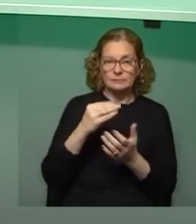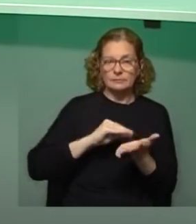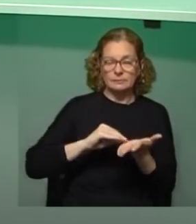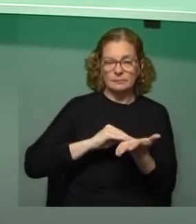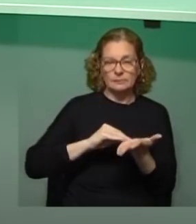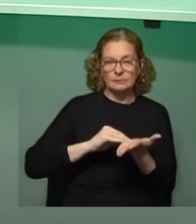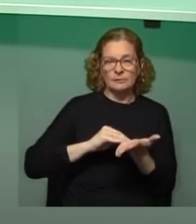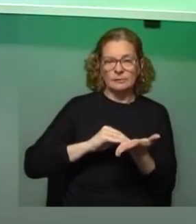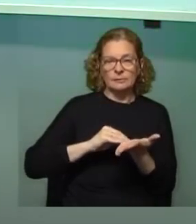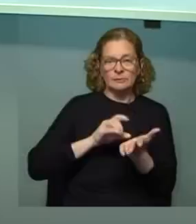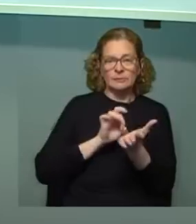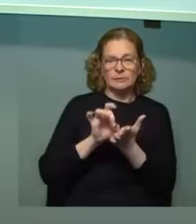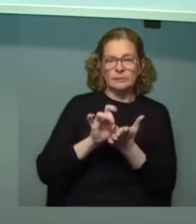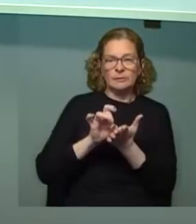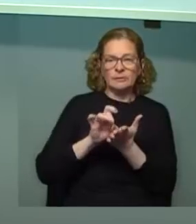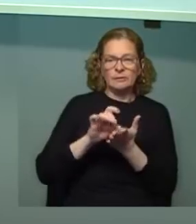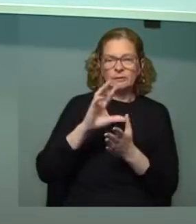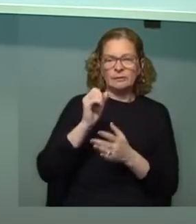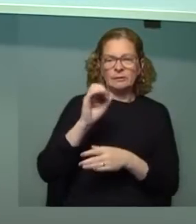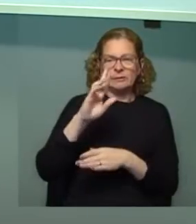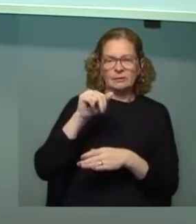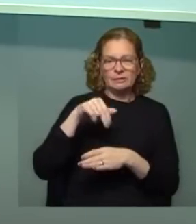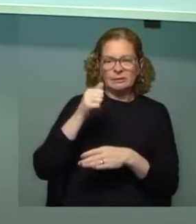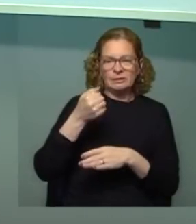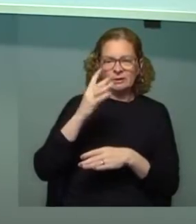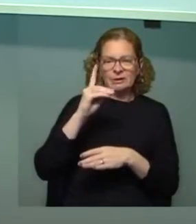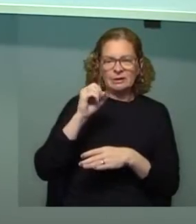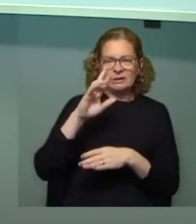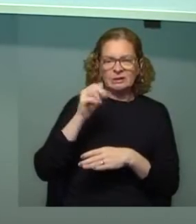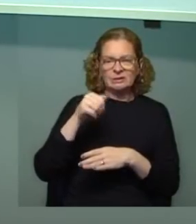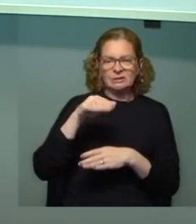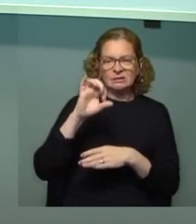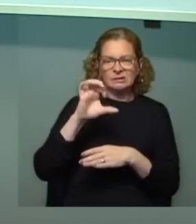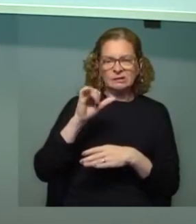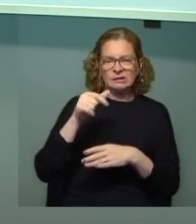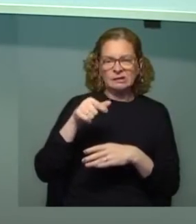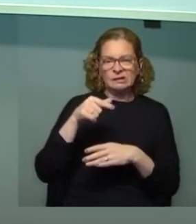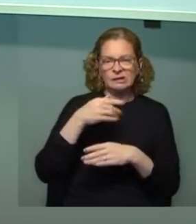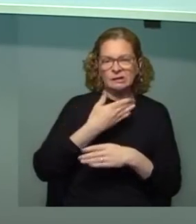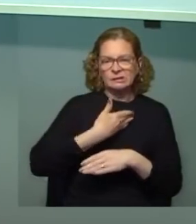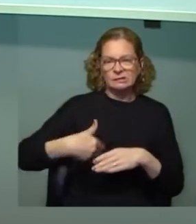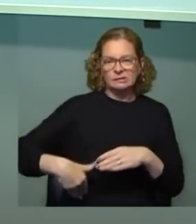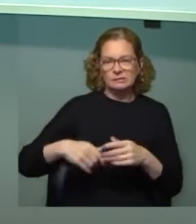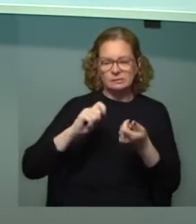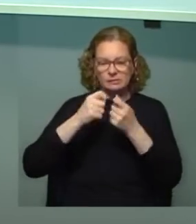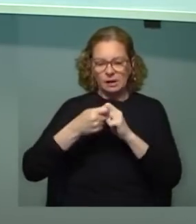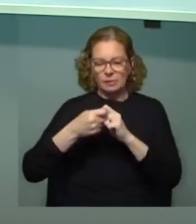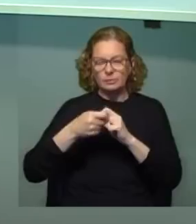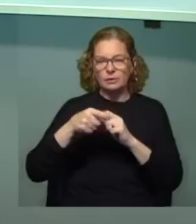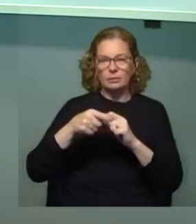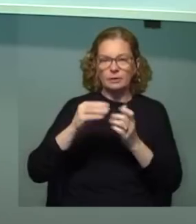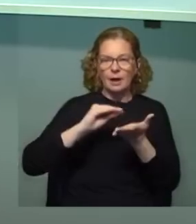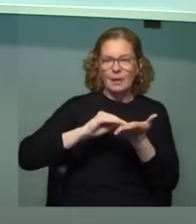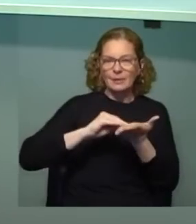Nacional de servicio civil Conrado Ramos presentó a cofe la iniciativa de reforma del estado con cambios en la carrera